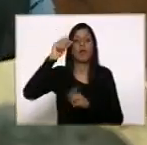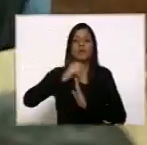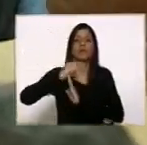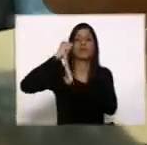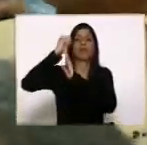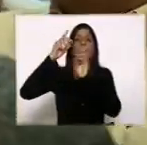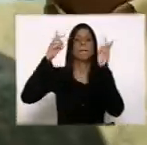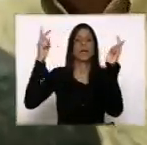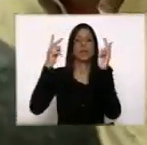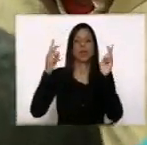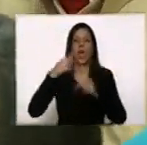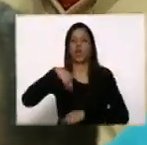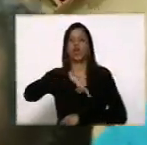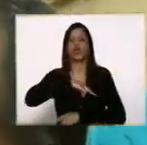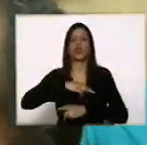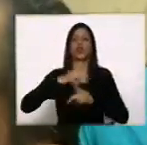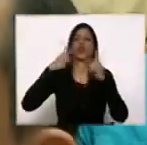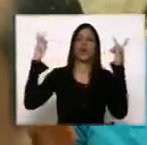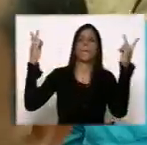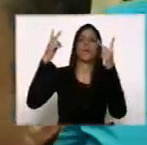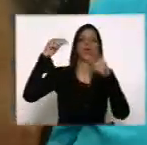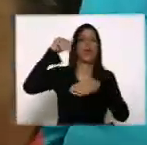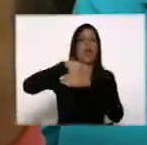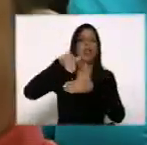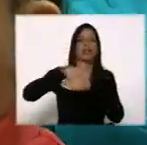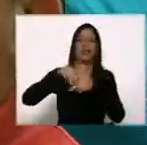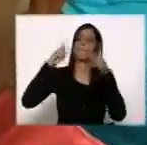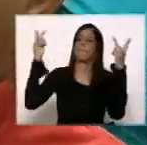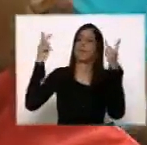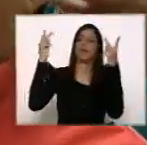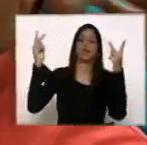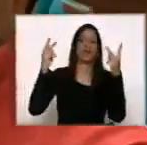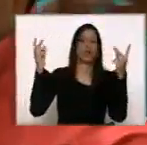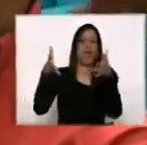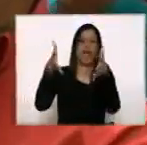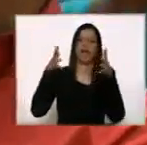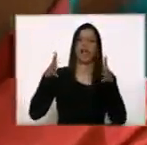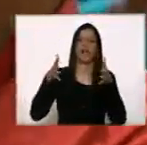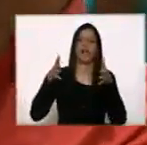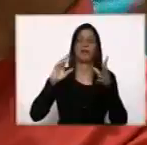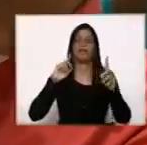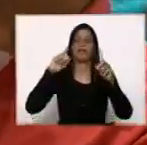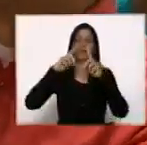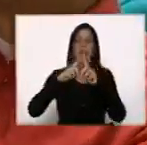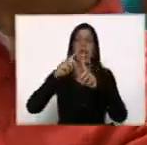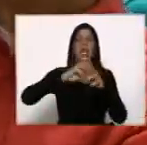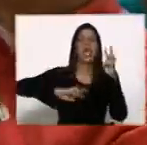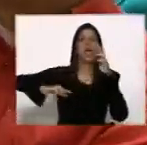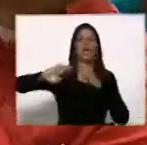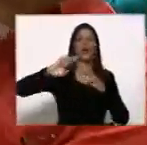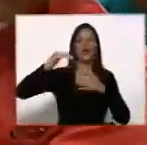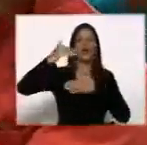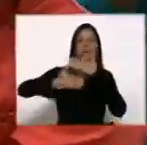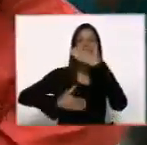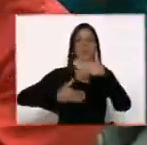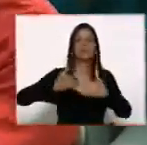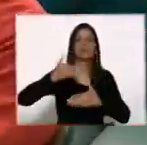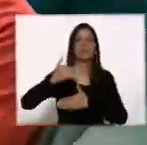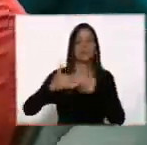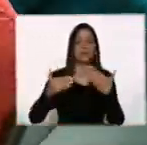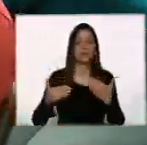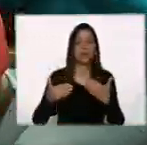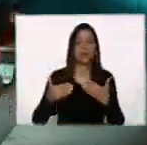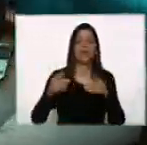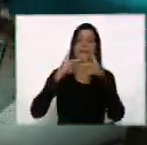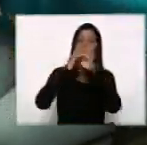al frente, vamos a salir victoriosos y vamos a lograr el objetivo fundamental de este proceso revolucionario, que es la